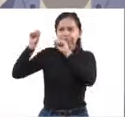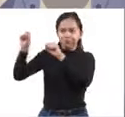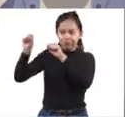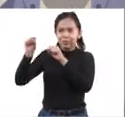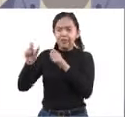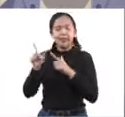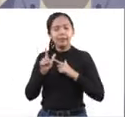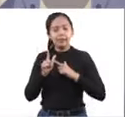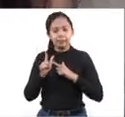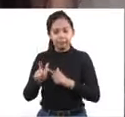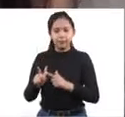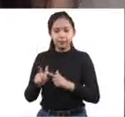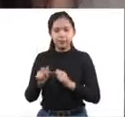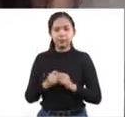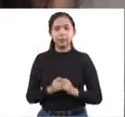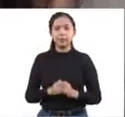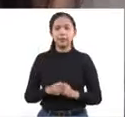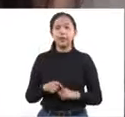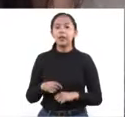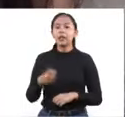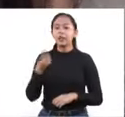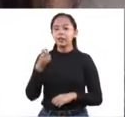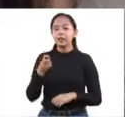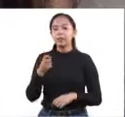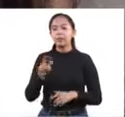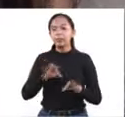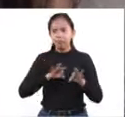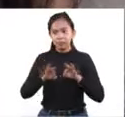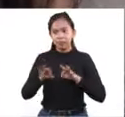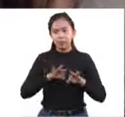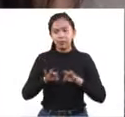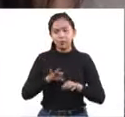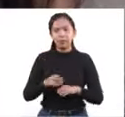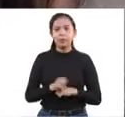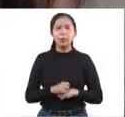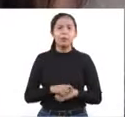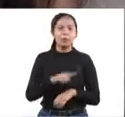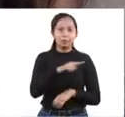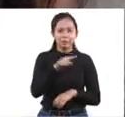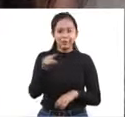escalada en roca era una práctica para el trabajo en la sala del tribunal.